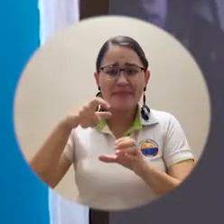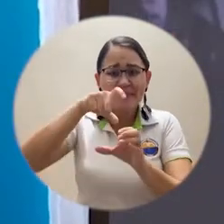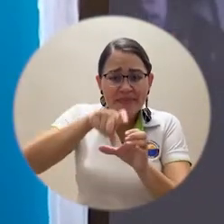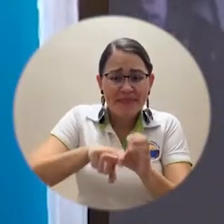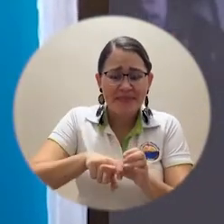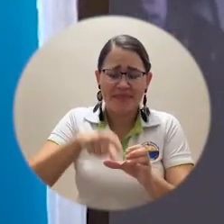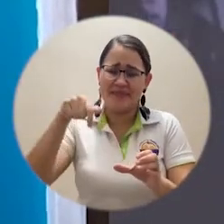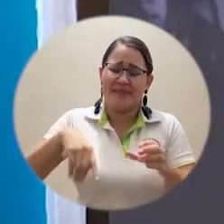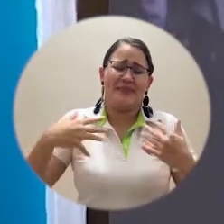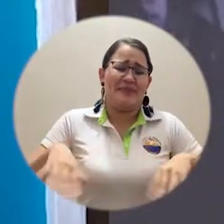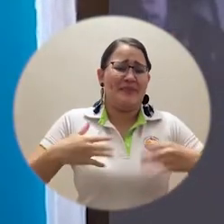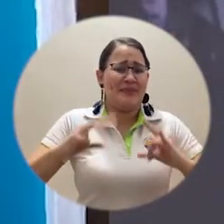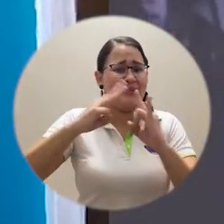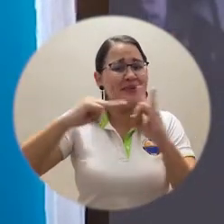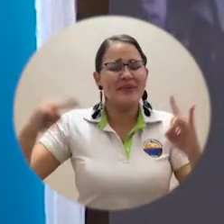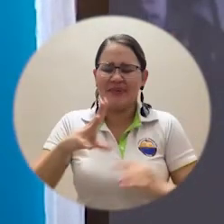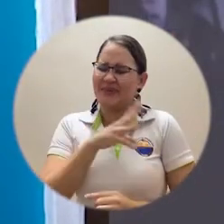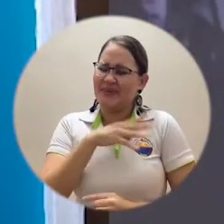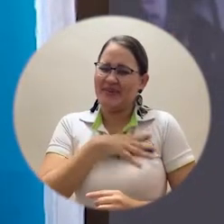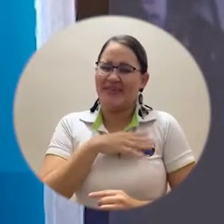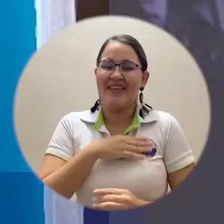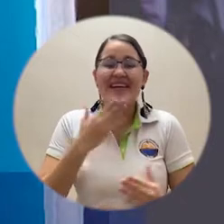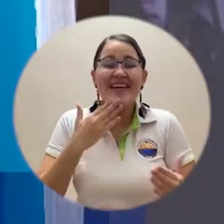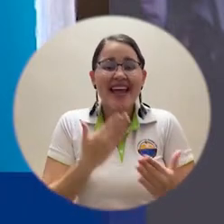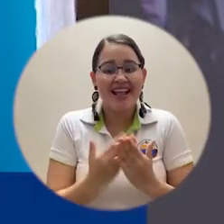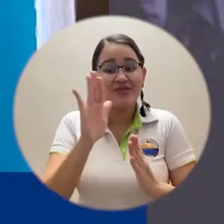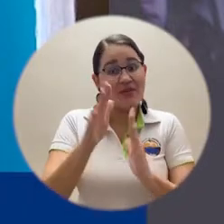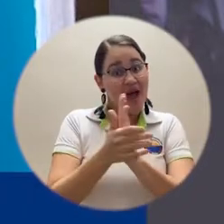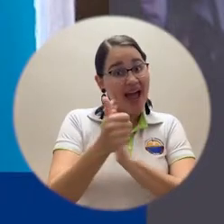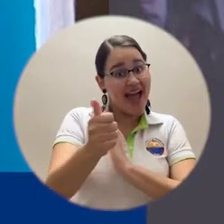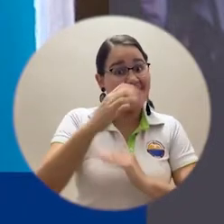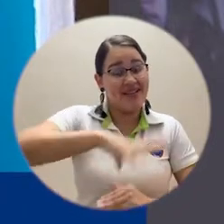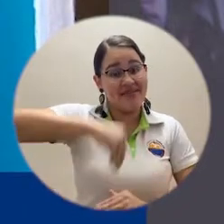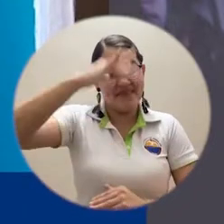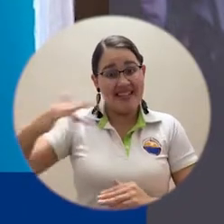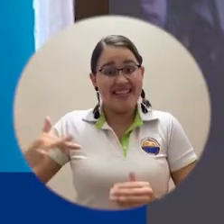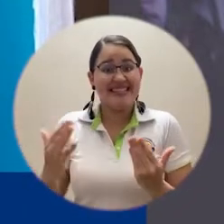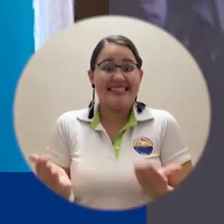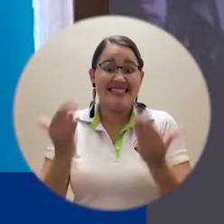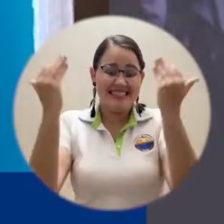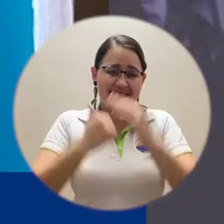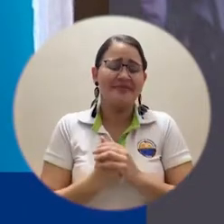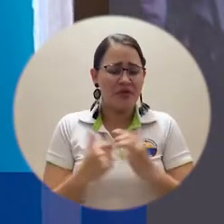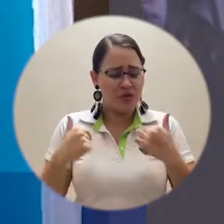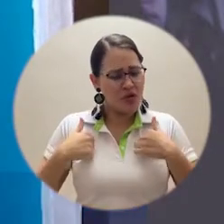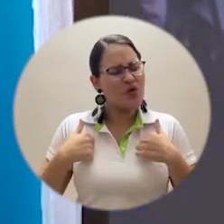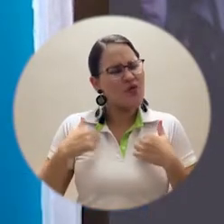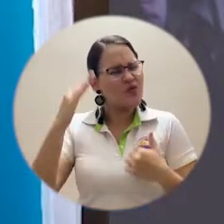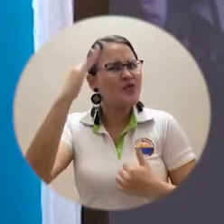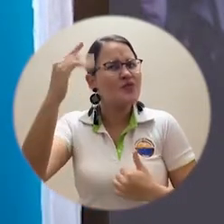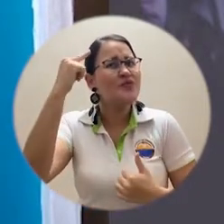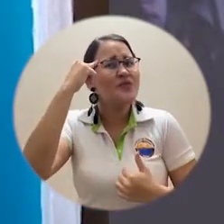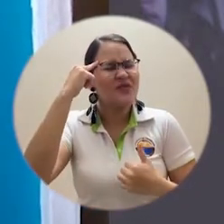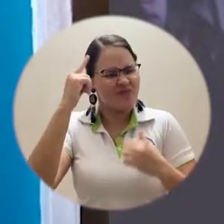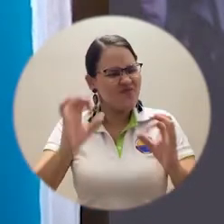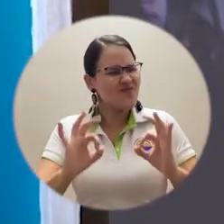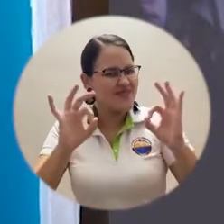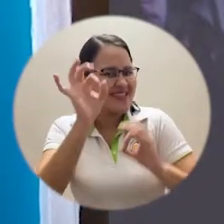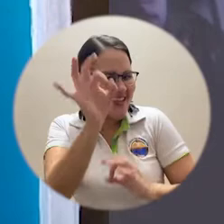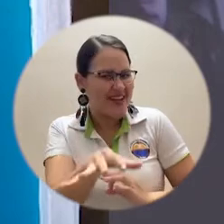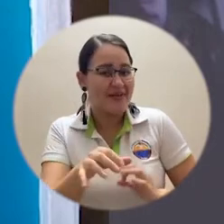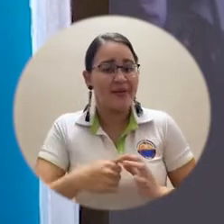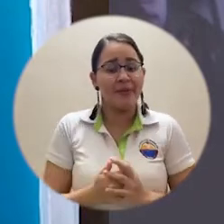Haber ingresado a esta universidad por medio del programa Talento Magdalena ha sido una de las mejores experiencias de mi vida, puesto que ha mejorado mi calidad de vida y mi